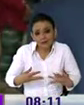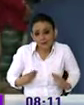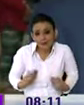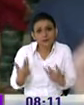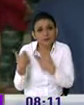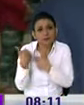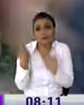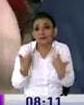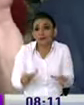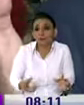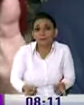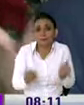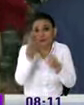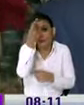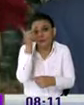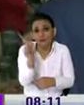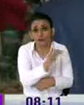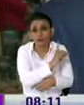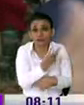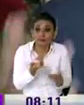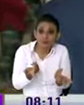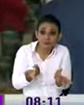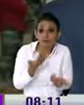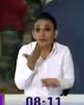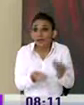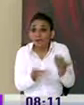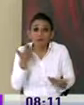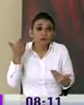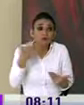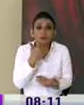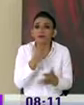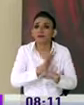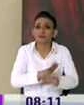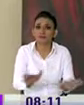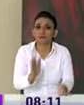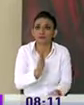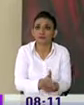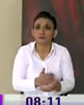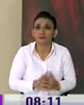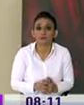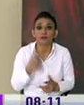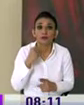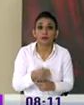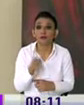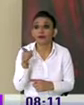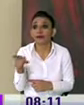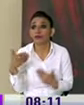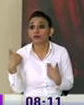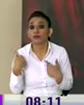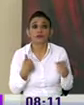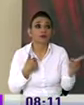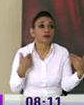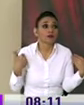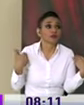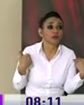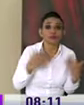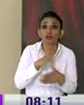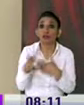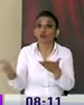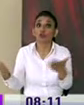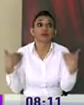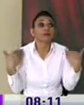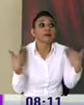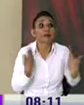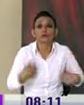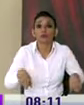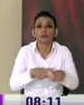responsabilidad más allá de ver los costos políticos que puedan devengar. El querer contentar a todos los sectores muchas veces